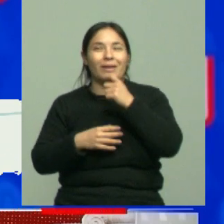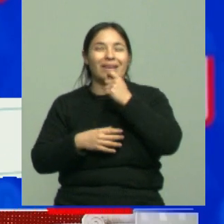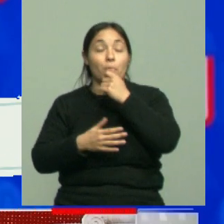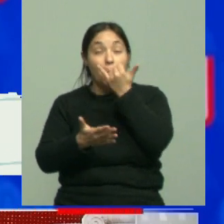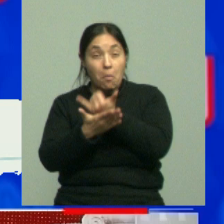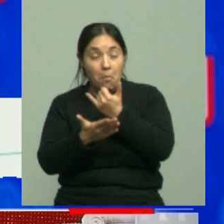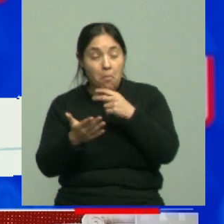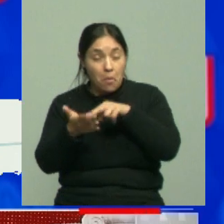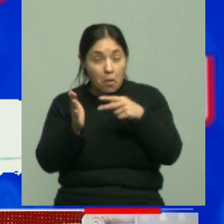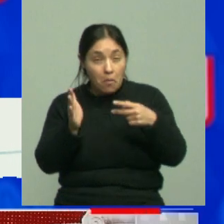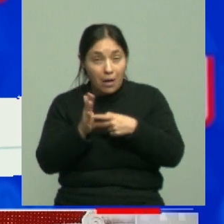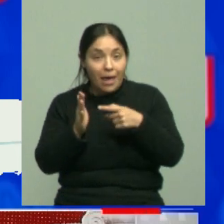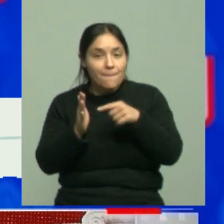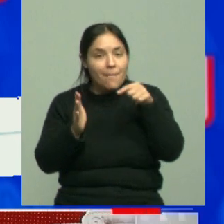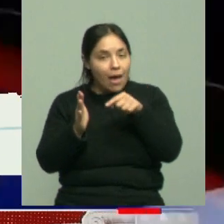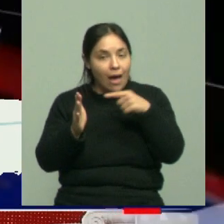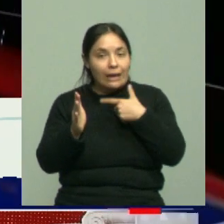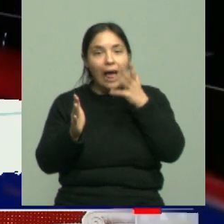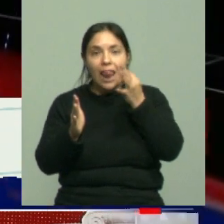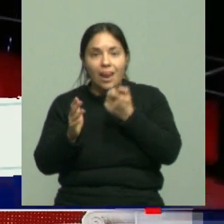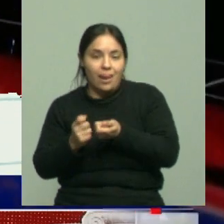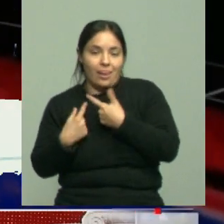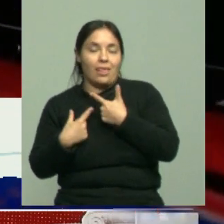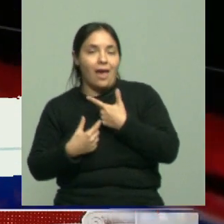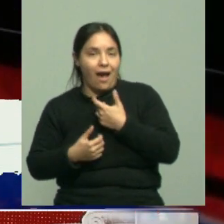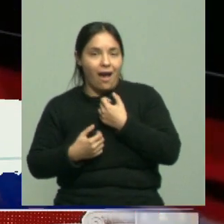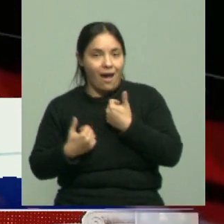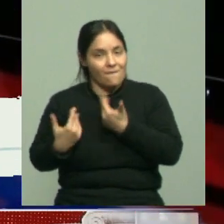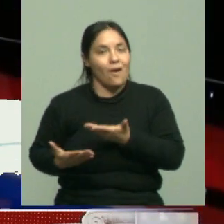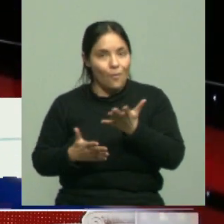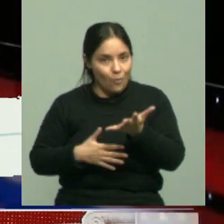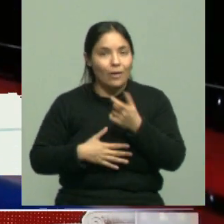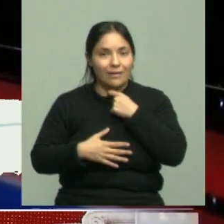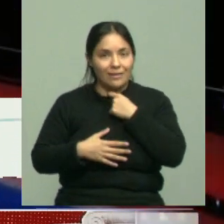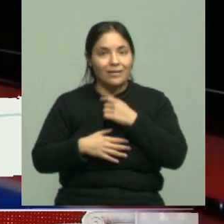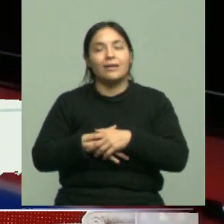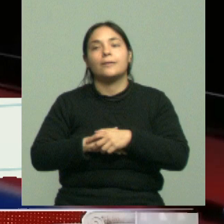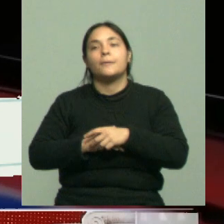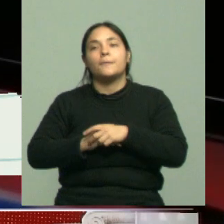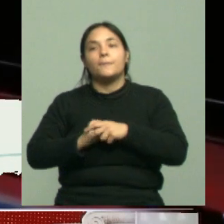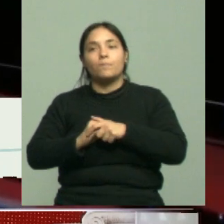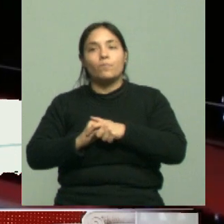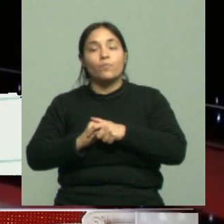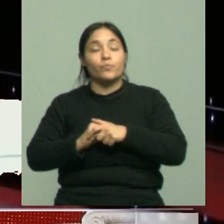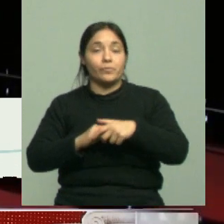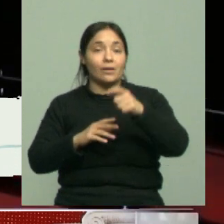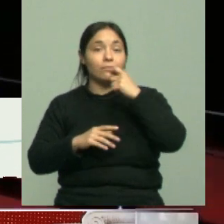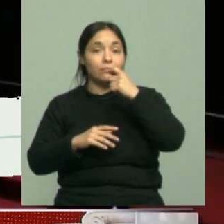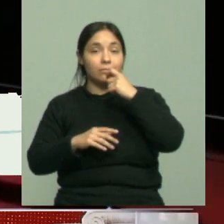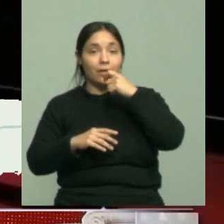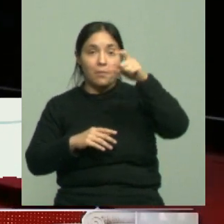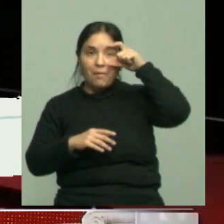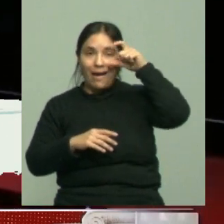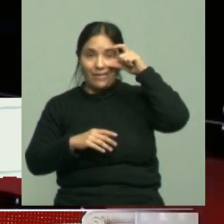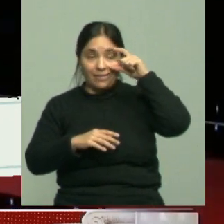sea una pequeña fortaleza. Yo lo que entiendo, que lo que interpreto también es que Biden se agarra de los números, los